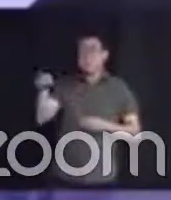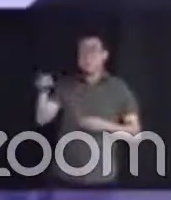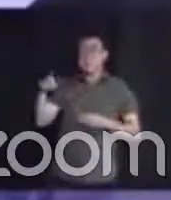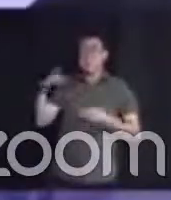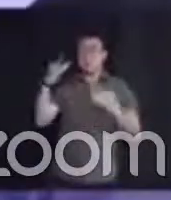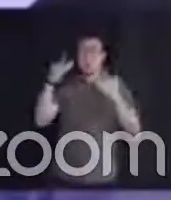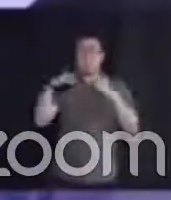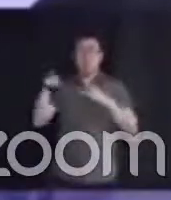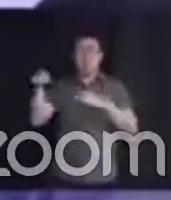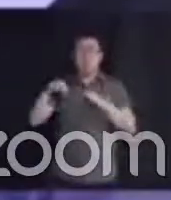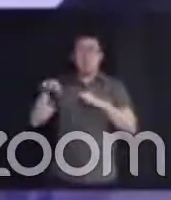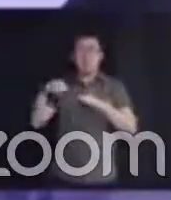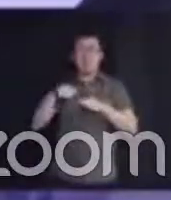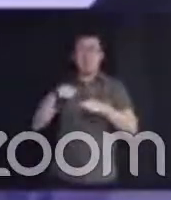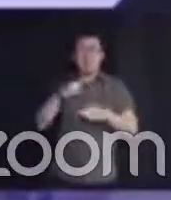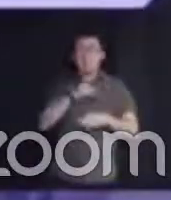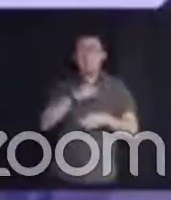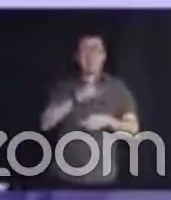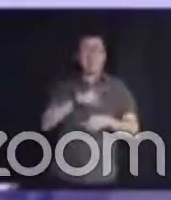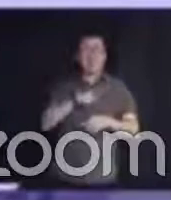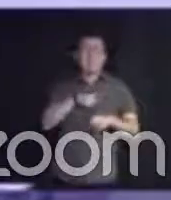aquí por el miedo.